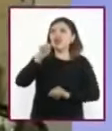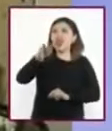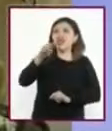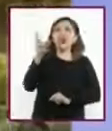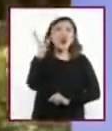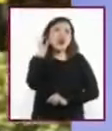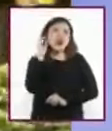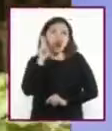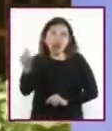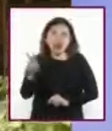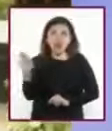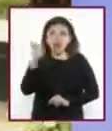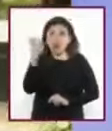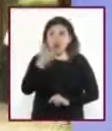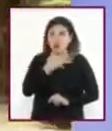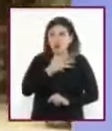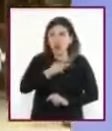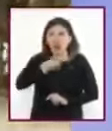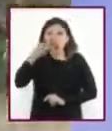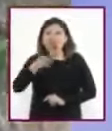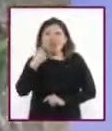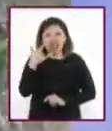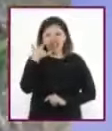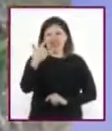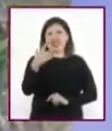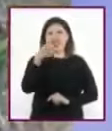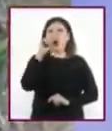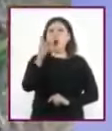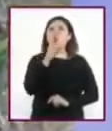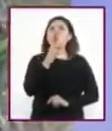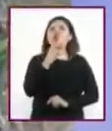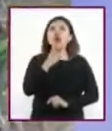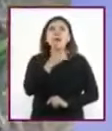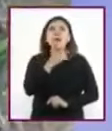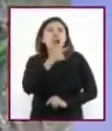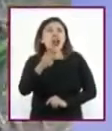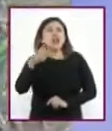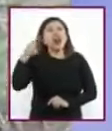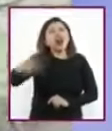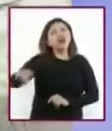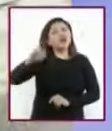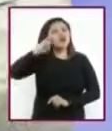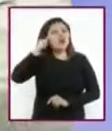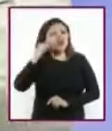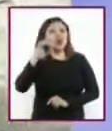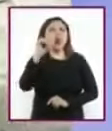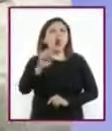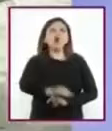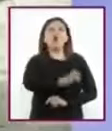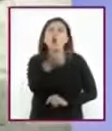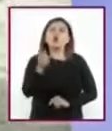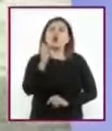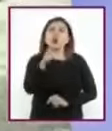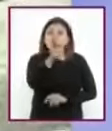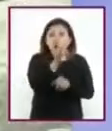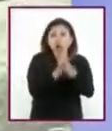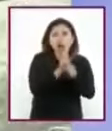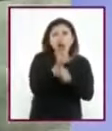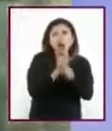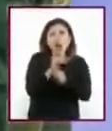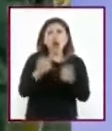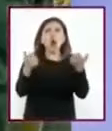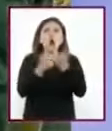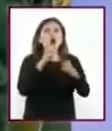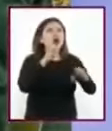radio, si tiene algún acento extranjero o si usan palabras de origen indígena. Otra forma es investigar por medio